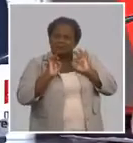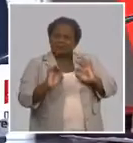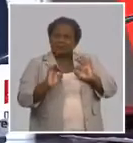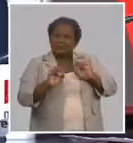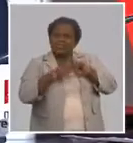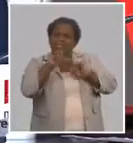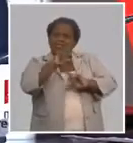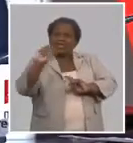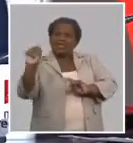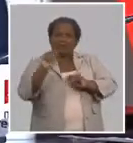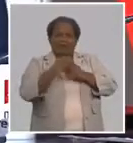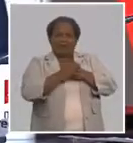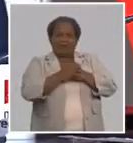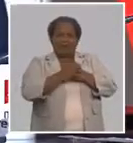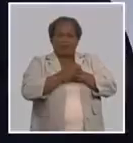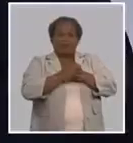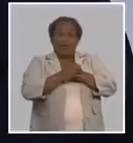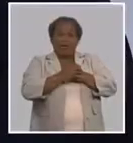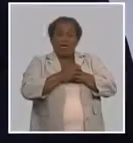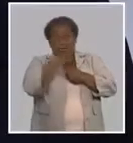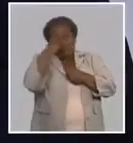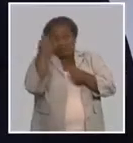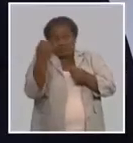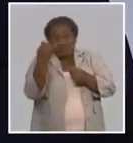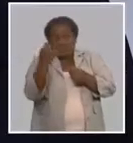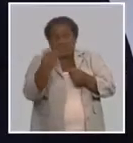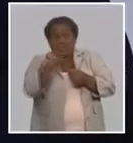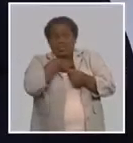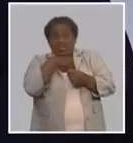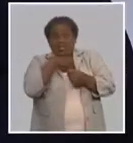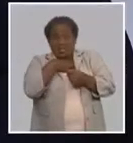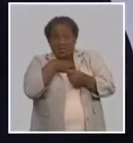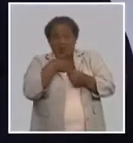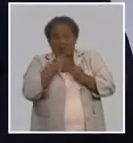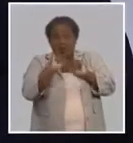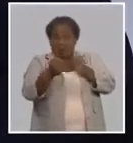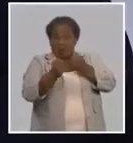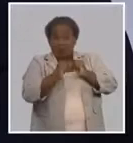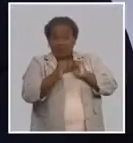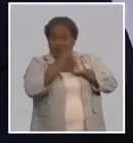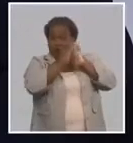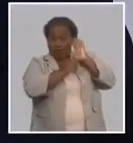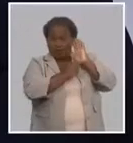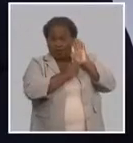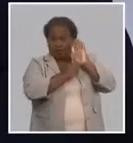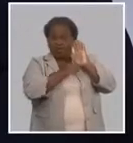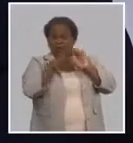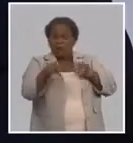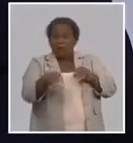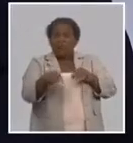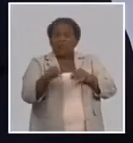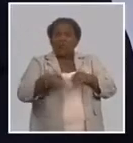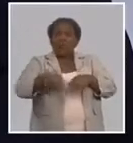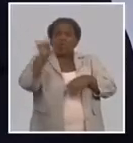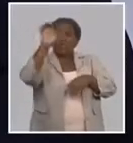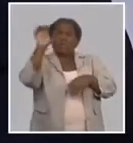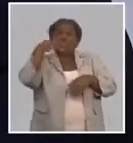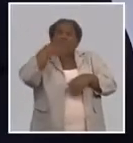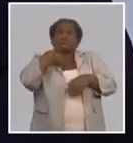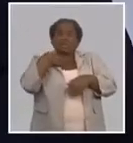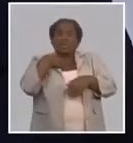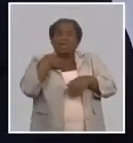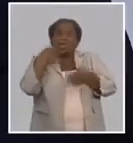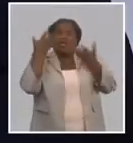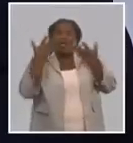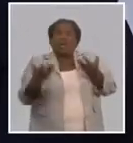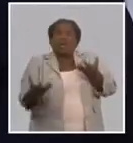este tema pero que hay regulaciones que tienen que ver con las aerolíneas la realidad tienen capacidad de carga en cada avión y otra cosa es lo que